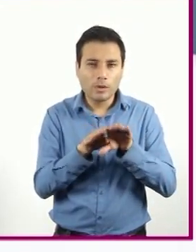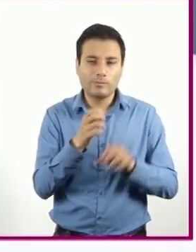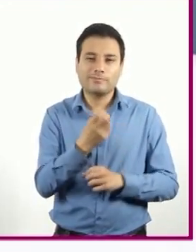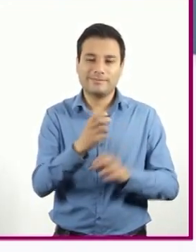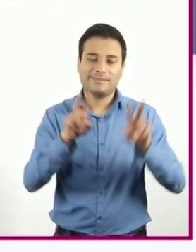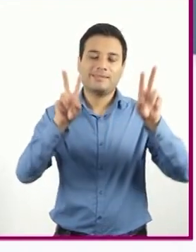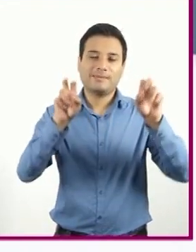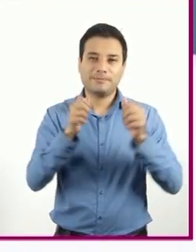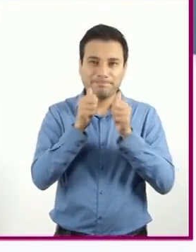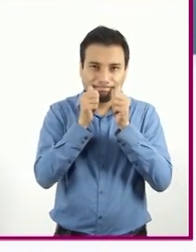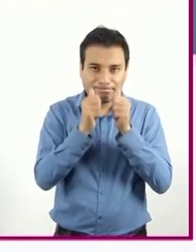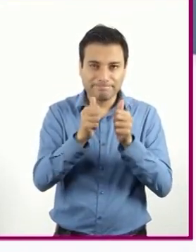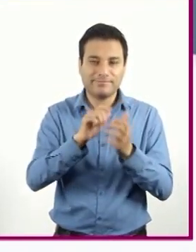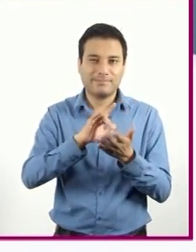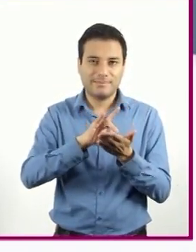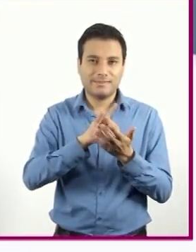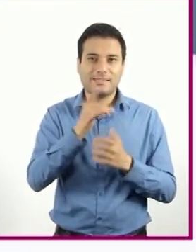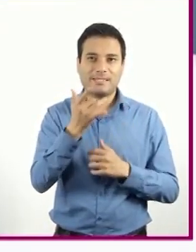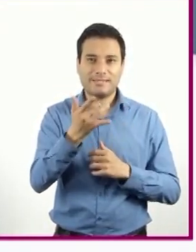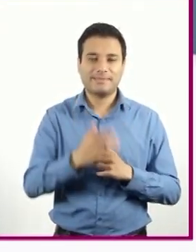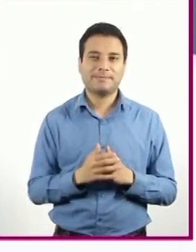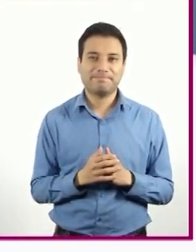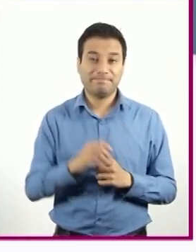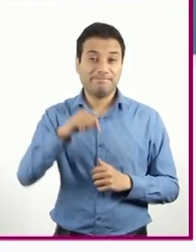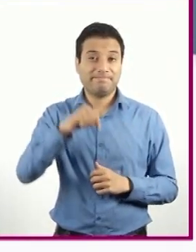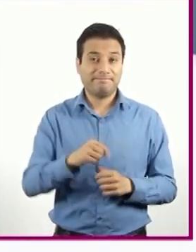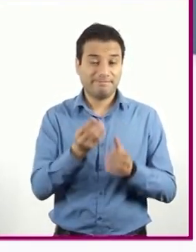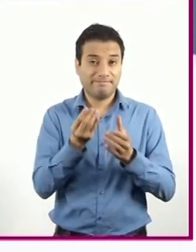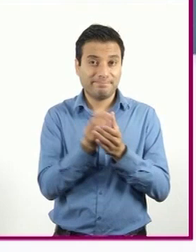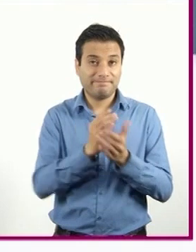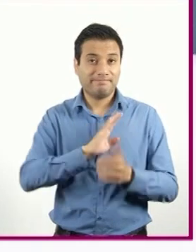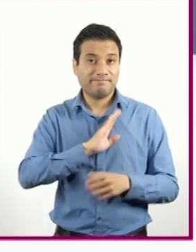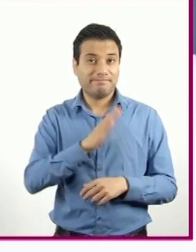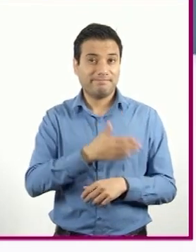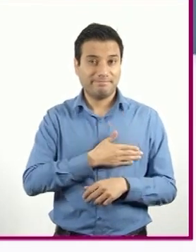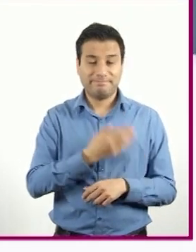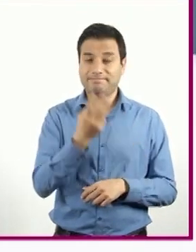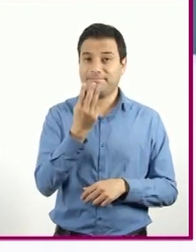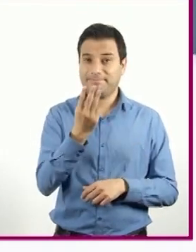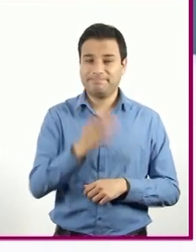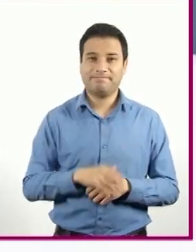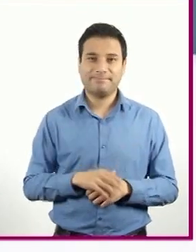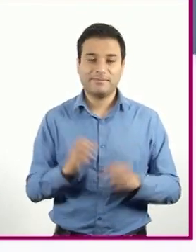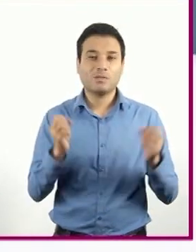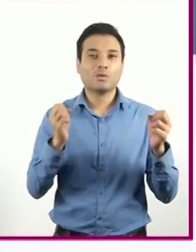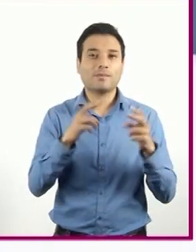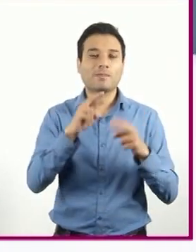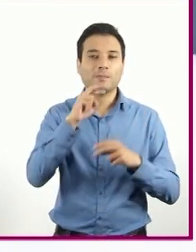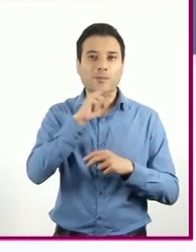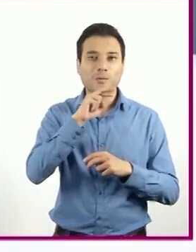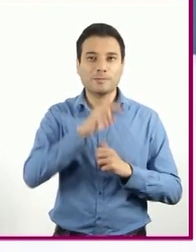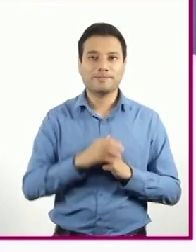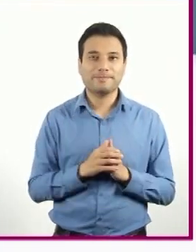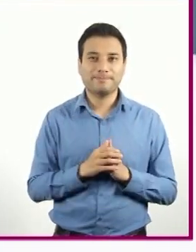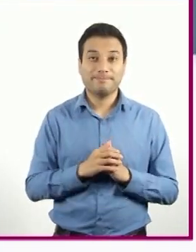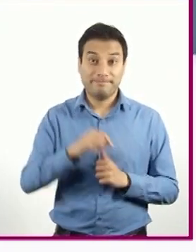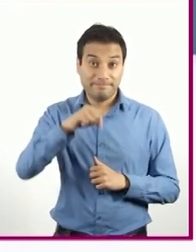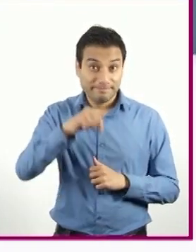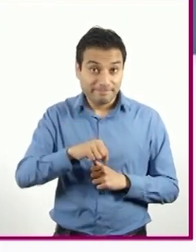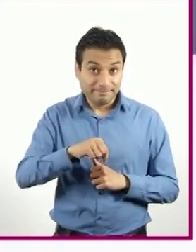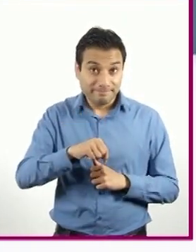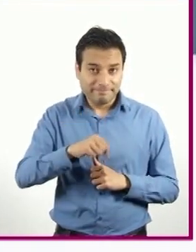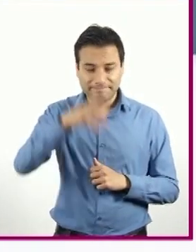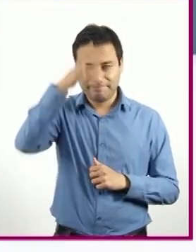la atención dedicada a este espacio de Lengua Materna 3. Nos vemos pronto aquí